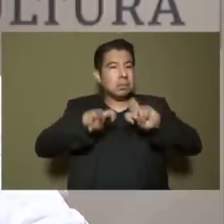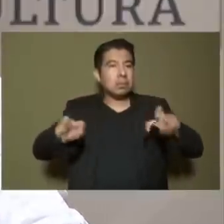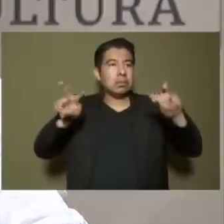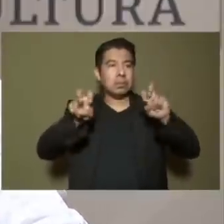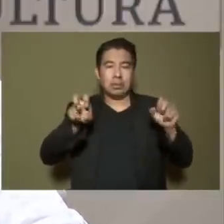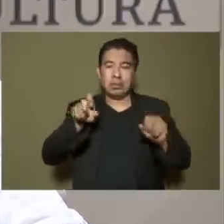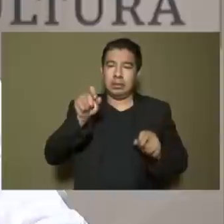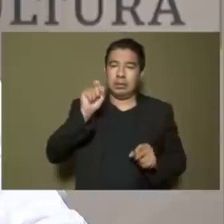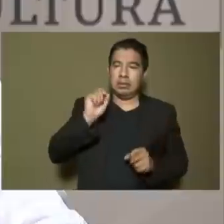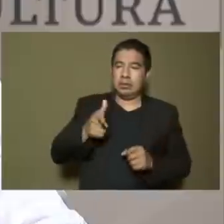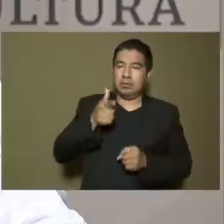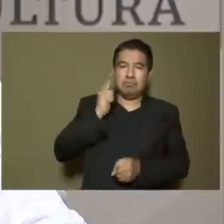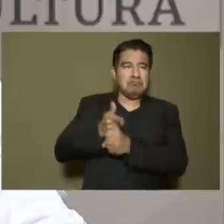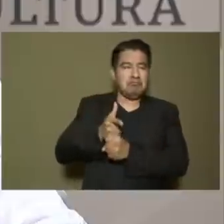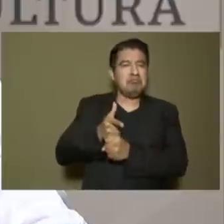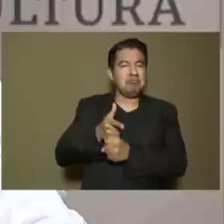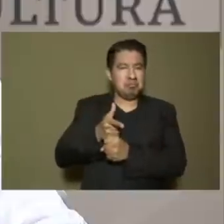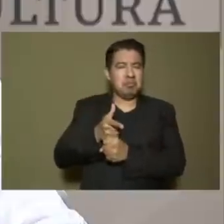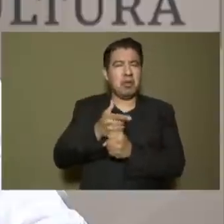Aquí llega,